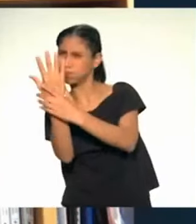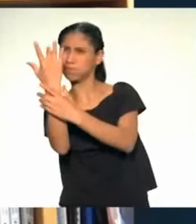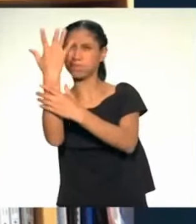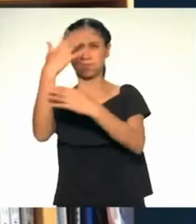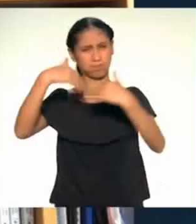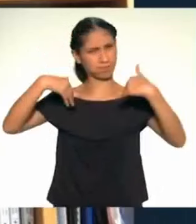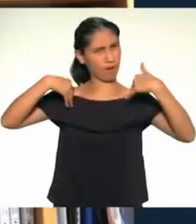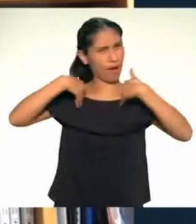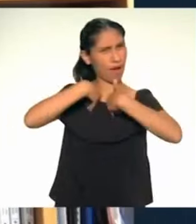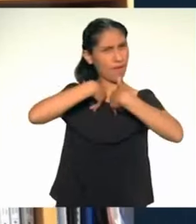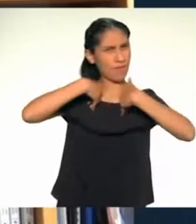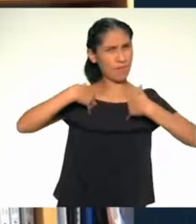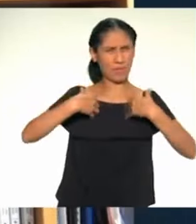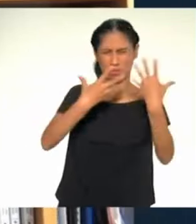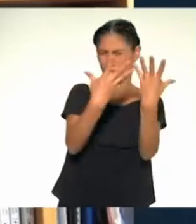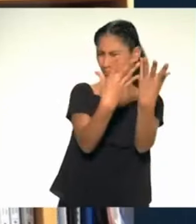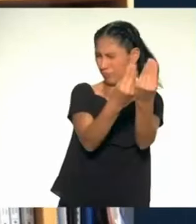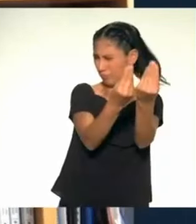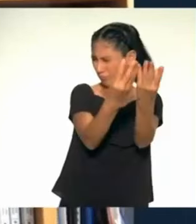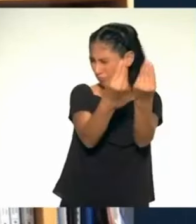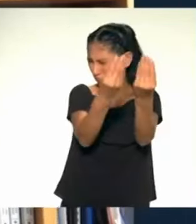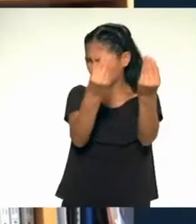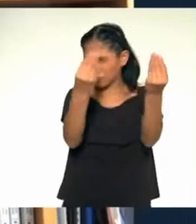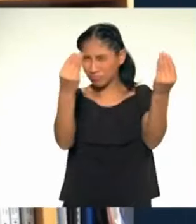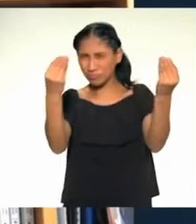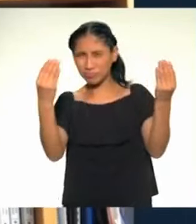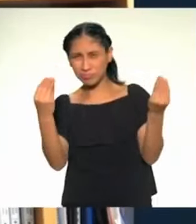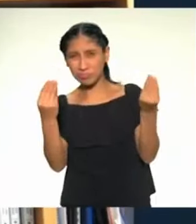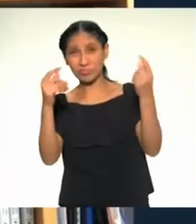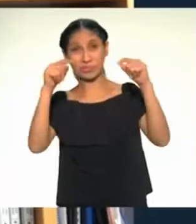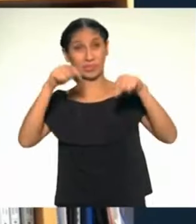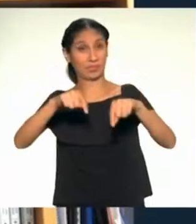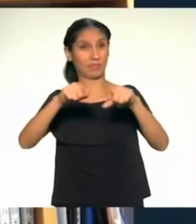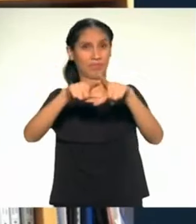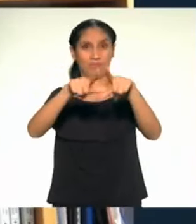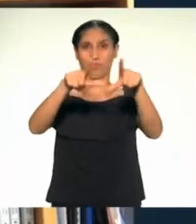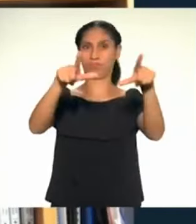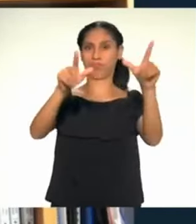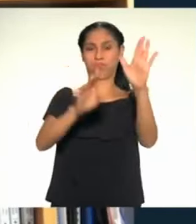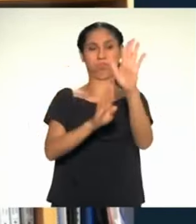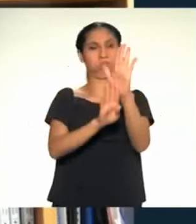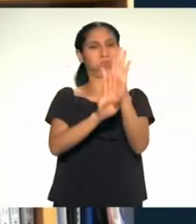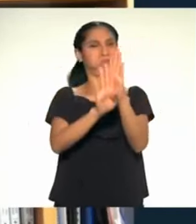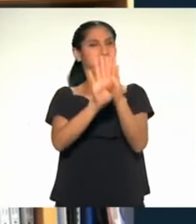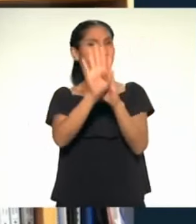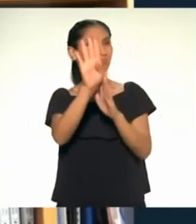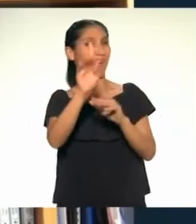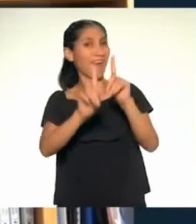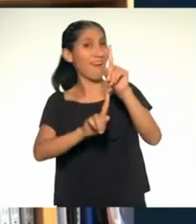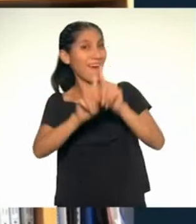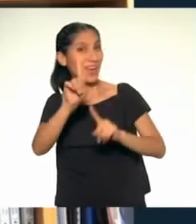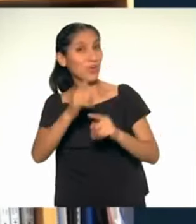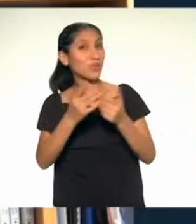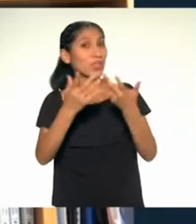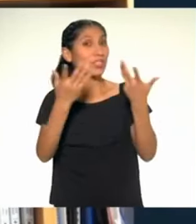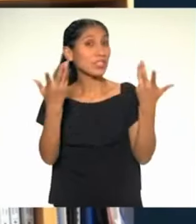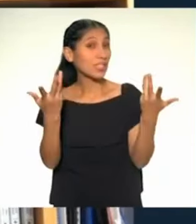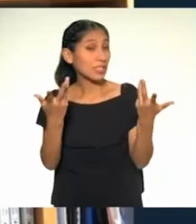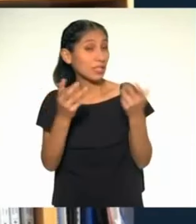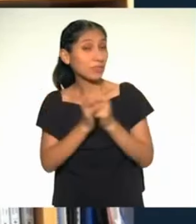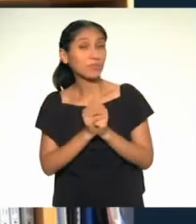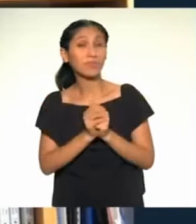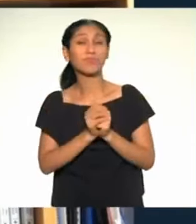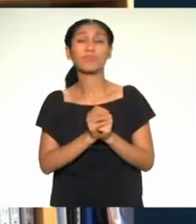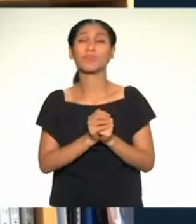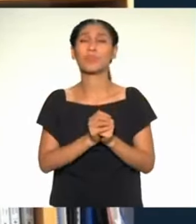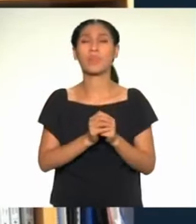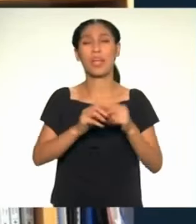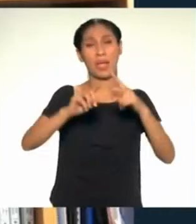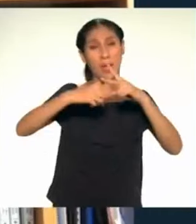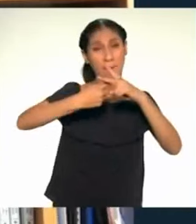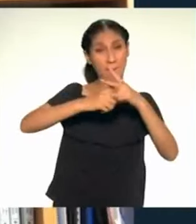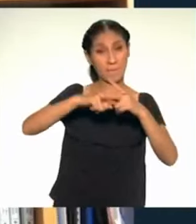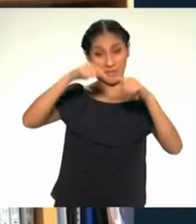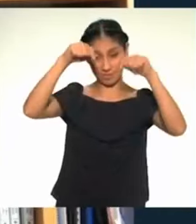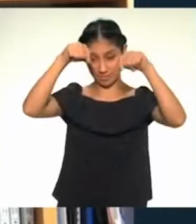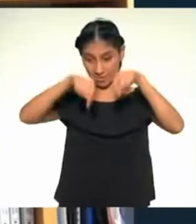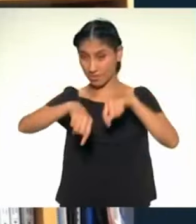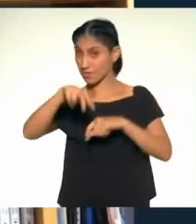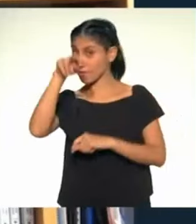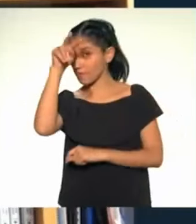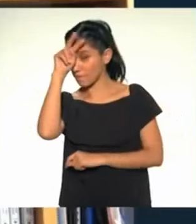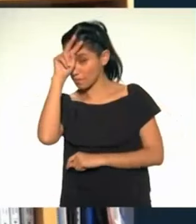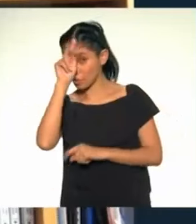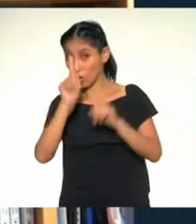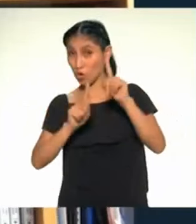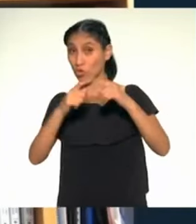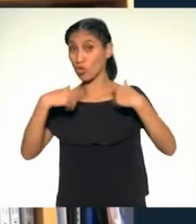largo de los años se han desarrollado en nuestro territorio. Algunas tienen su centro de origen aquí, en nuestro